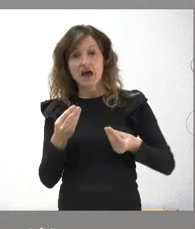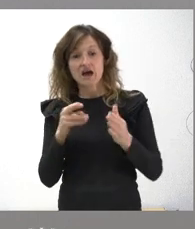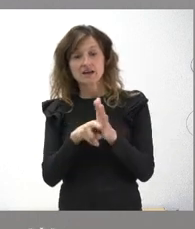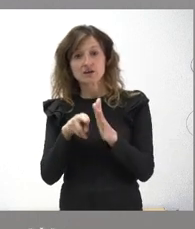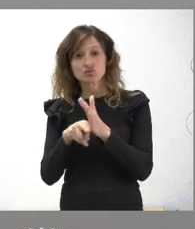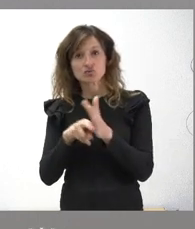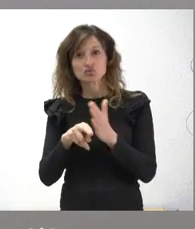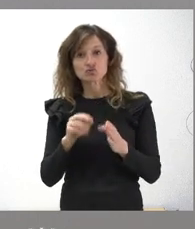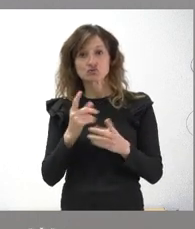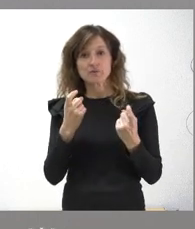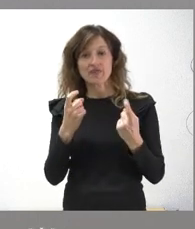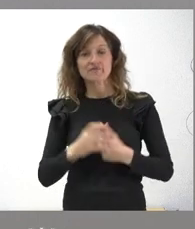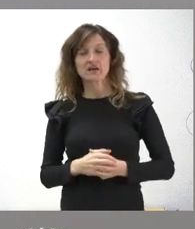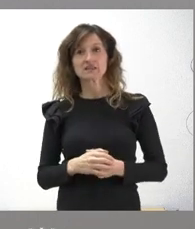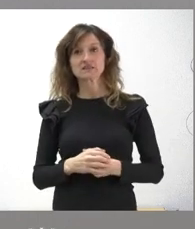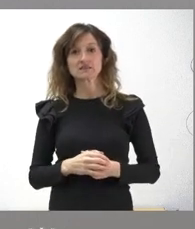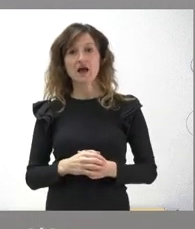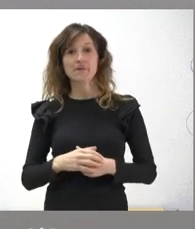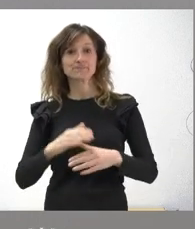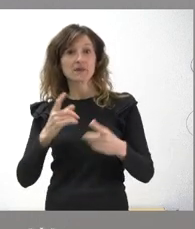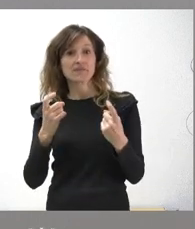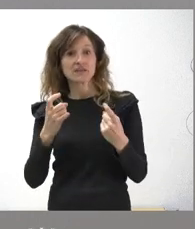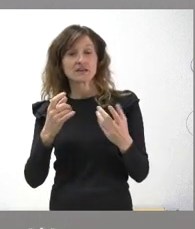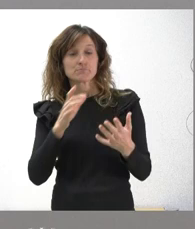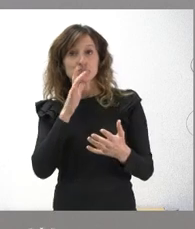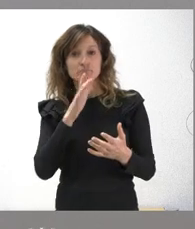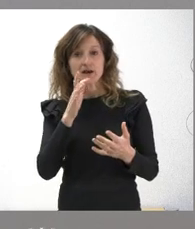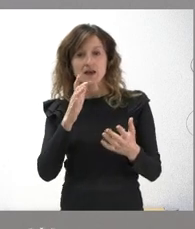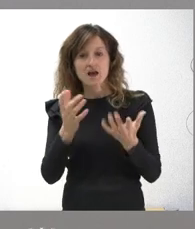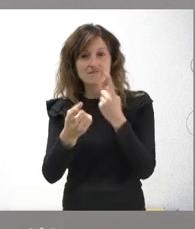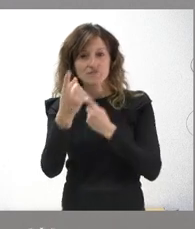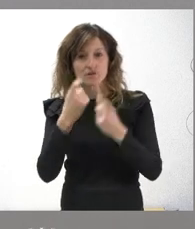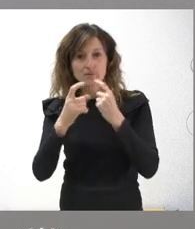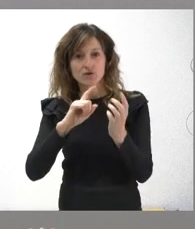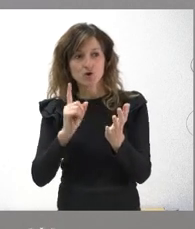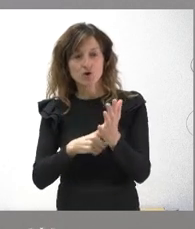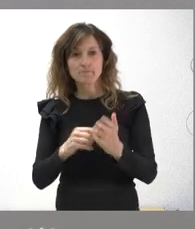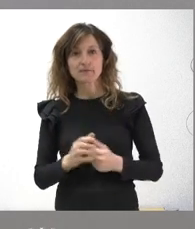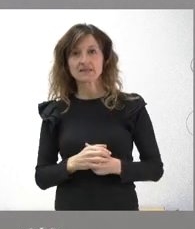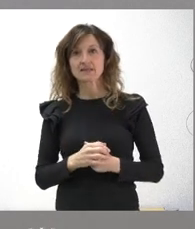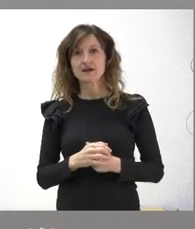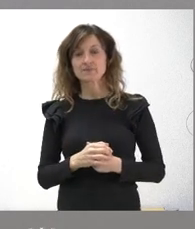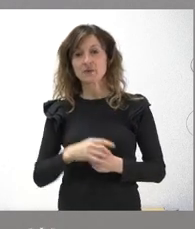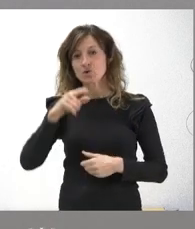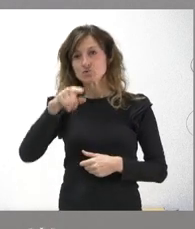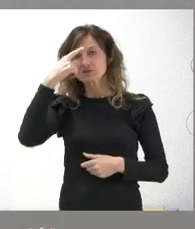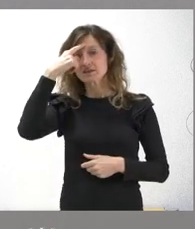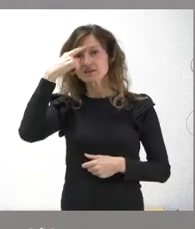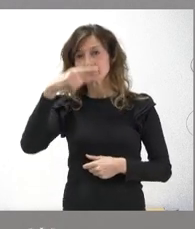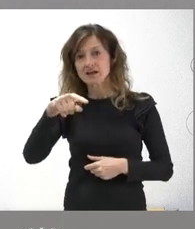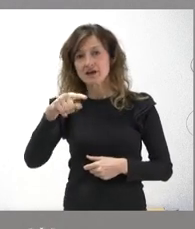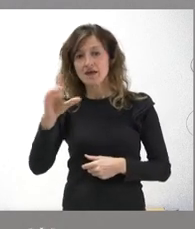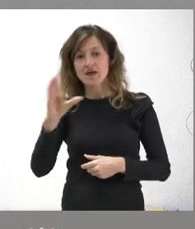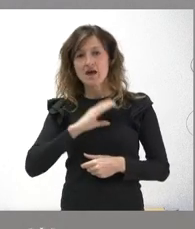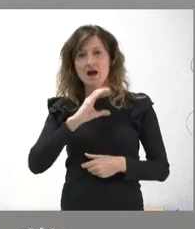nos son necesarios para tener toda la información básicamente como saben ustedes entregas a cuenta